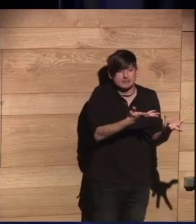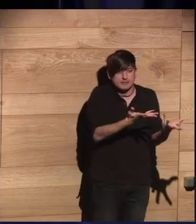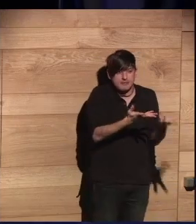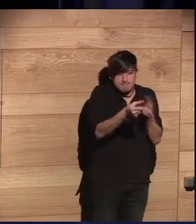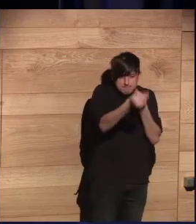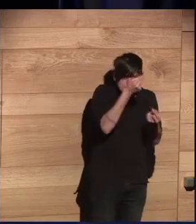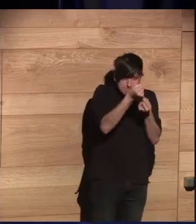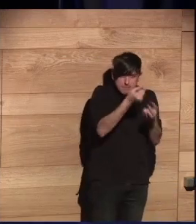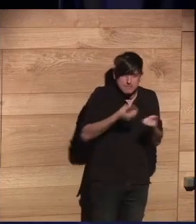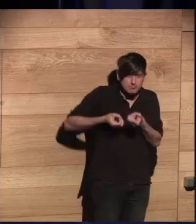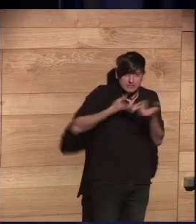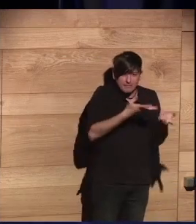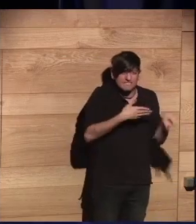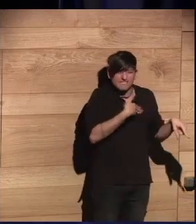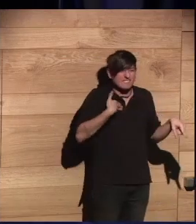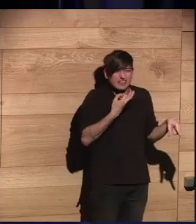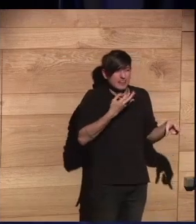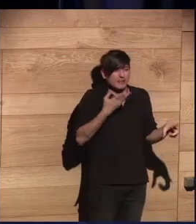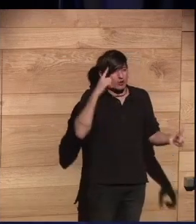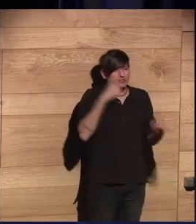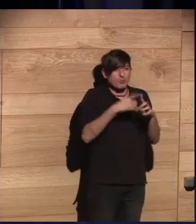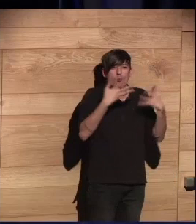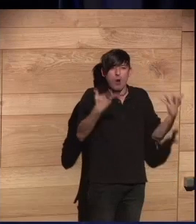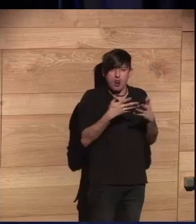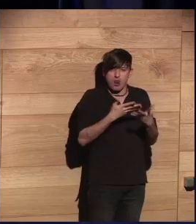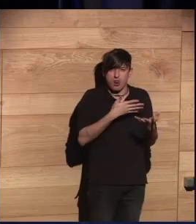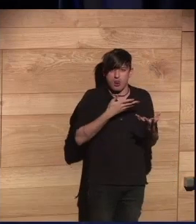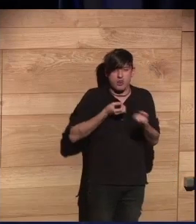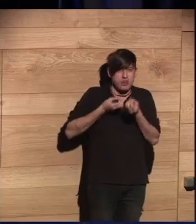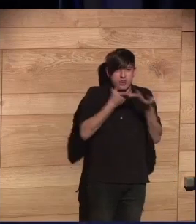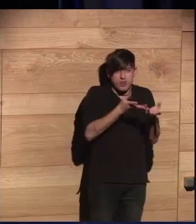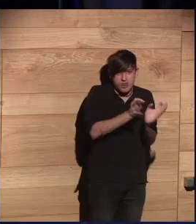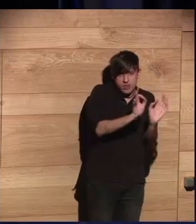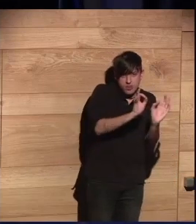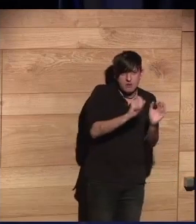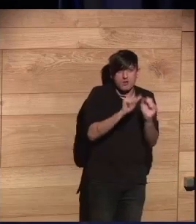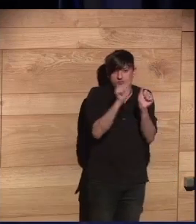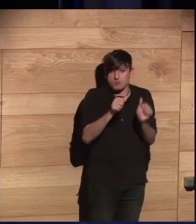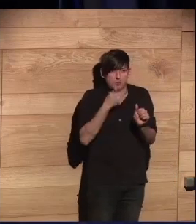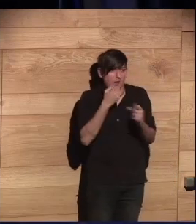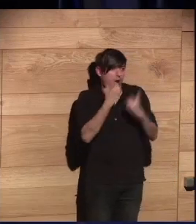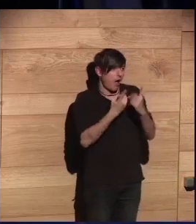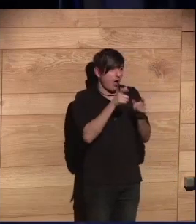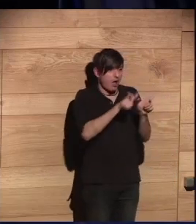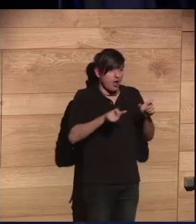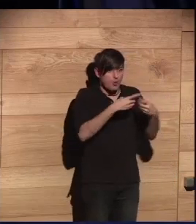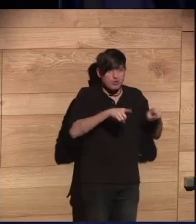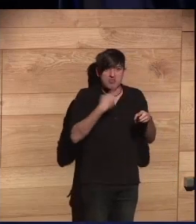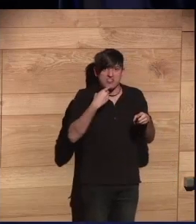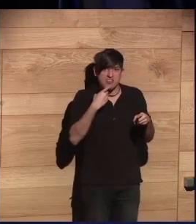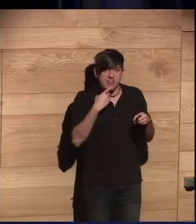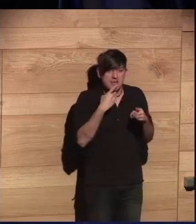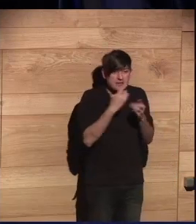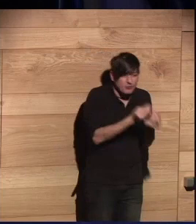precisión lo que quería, y de una manera muy no es a veces, como hay compositores que dicen, bueno, pues mezzo